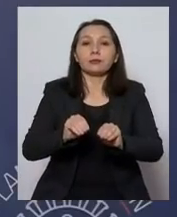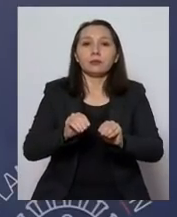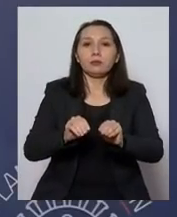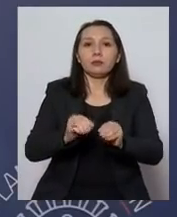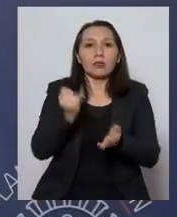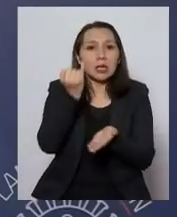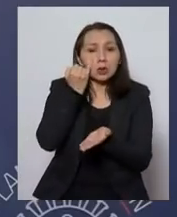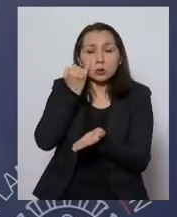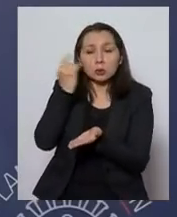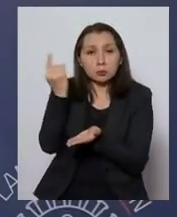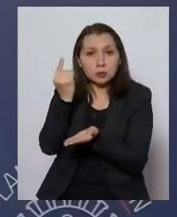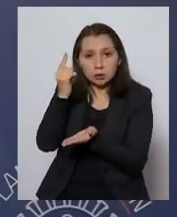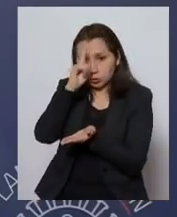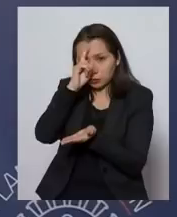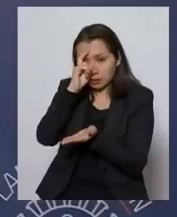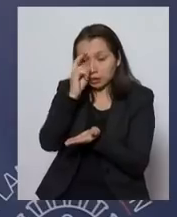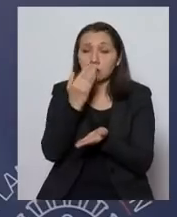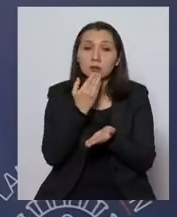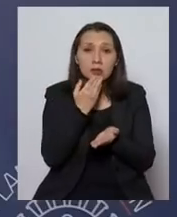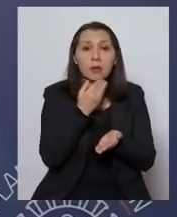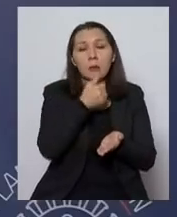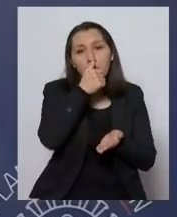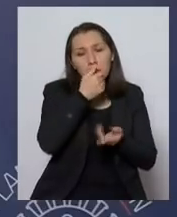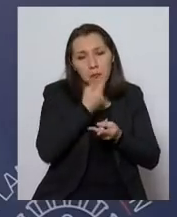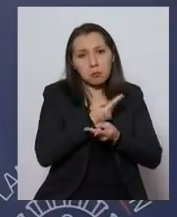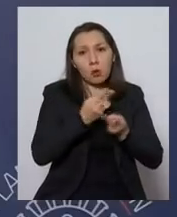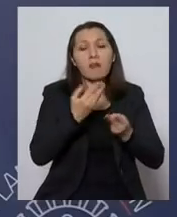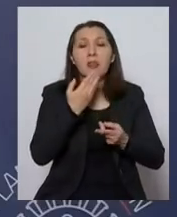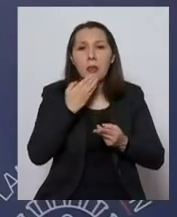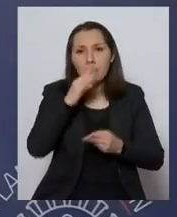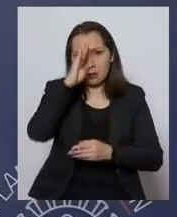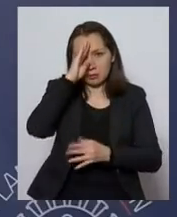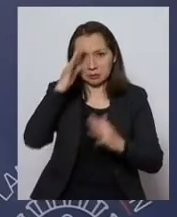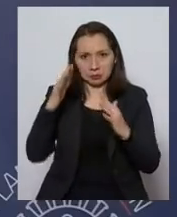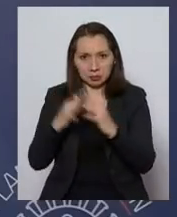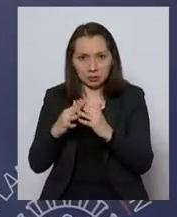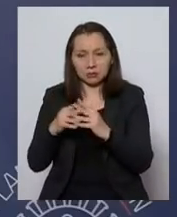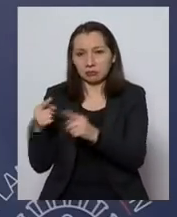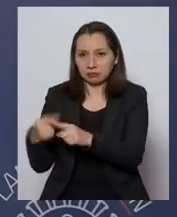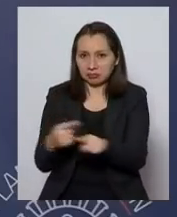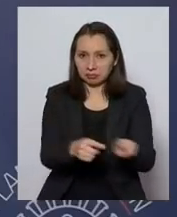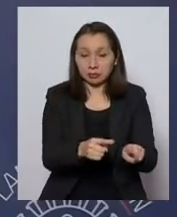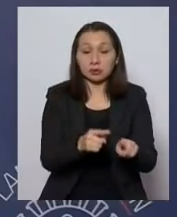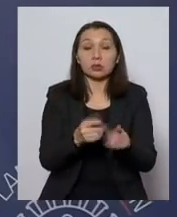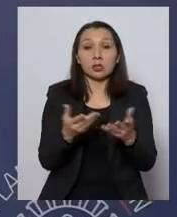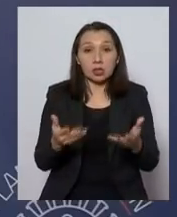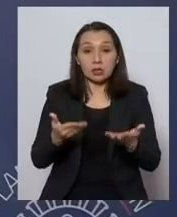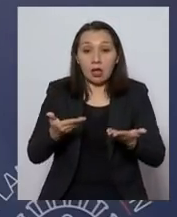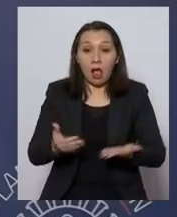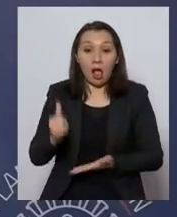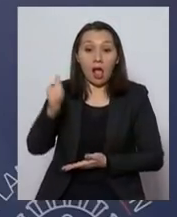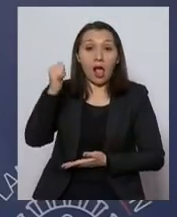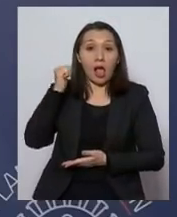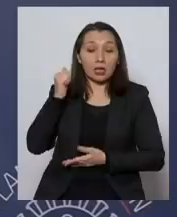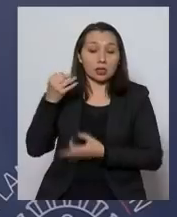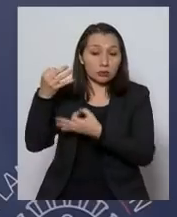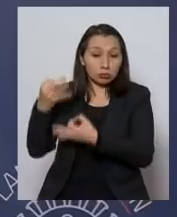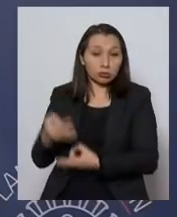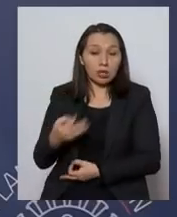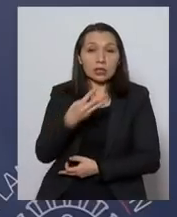en instituciones privadas, públicas, como también de las Fuerzas Armadas. Y eso hace que al día de ayer